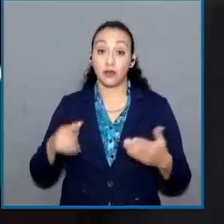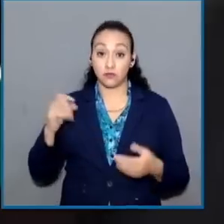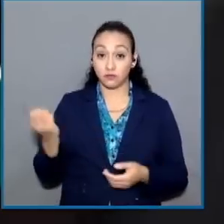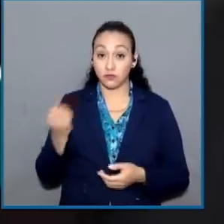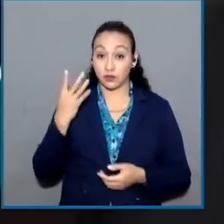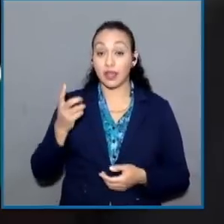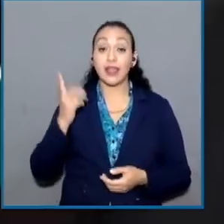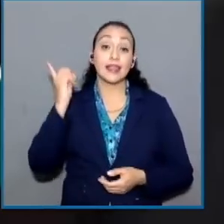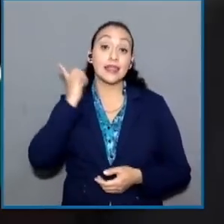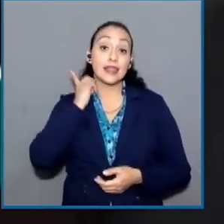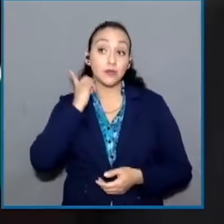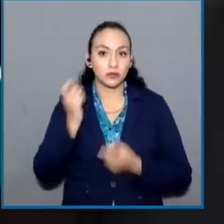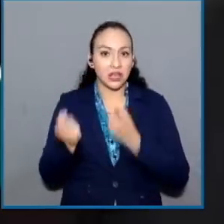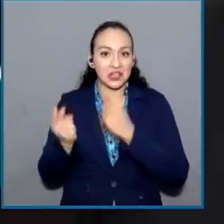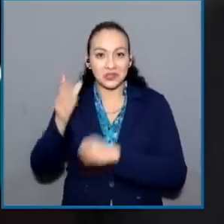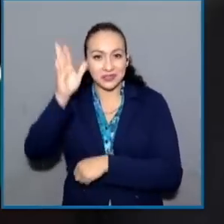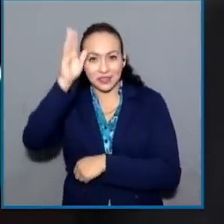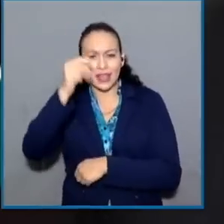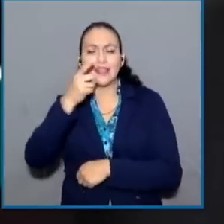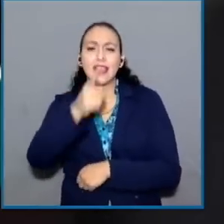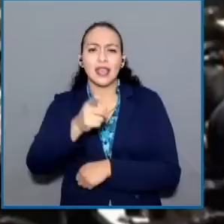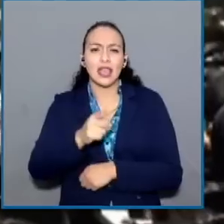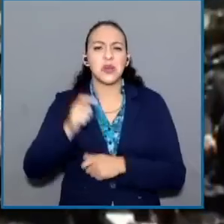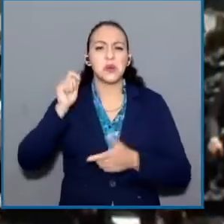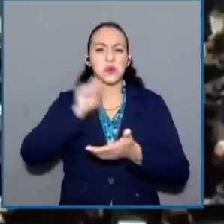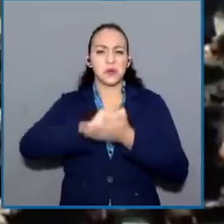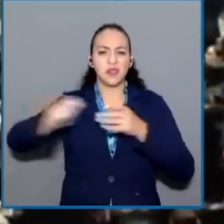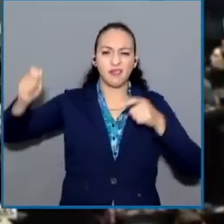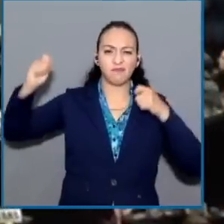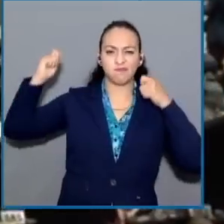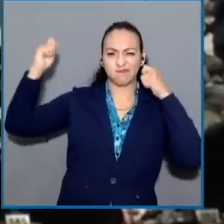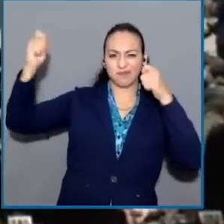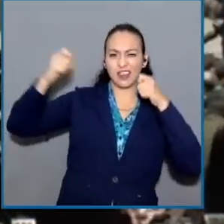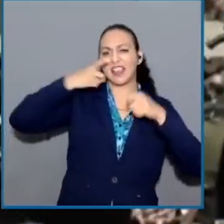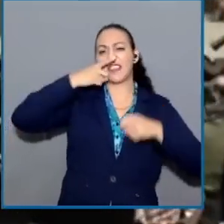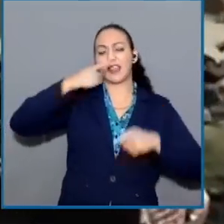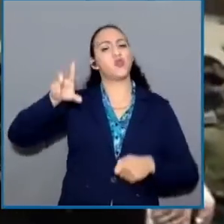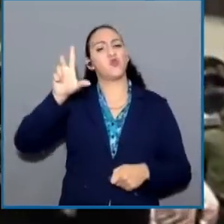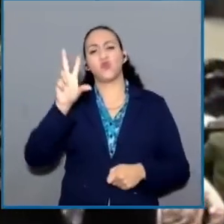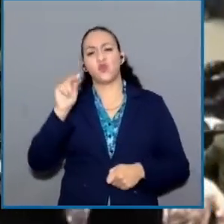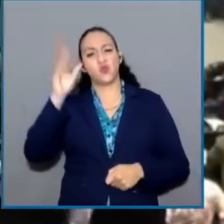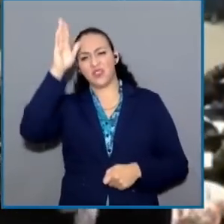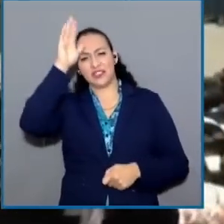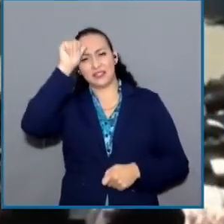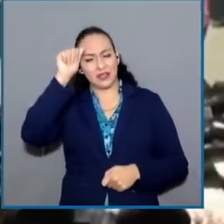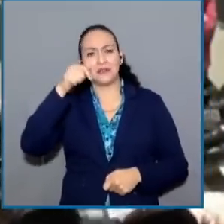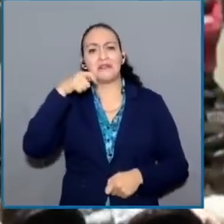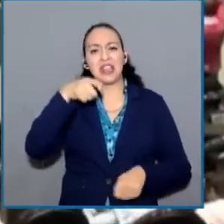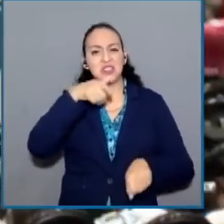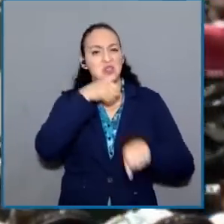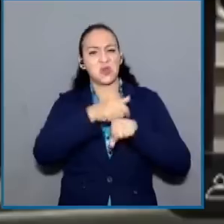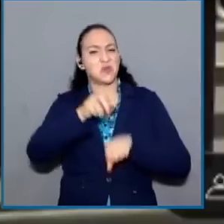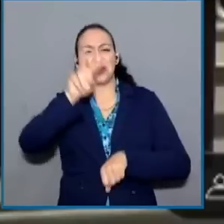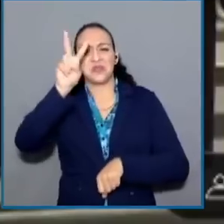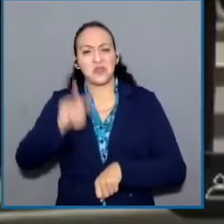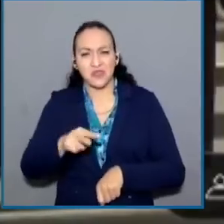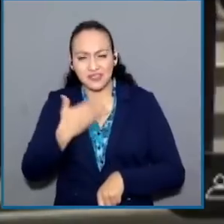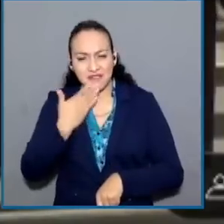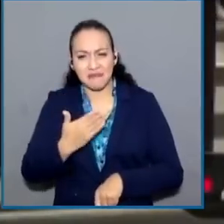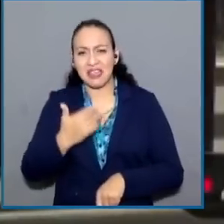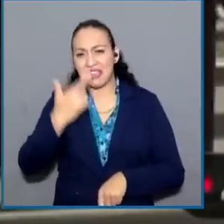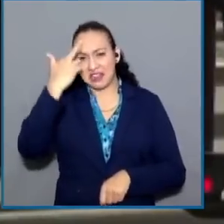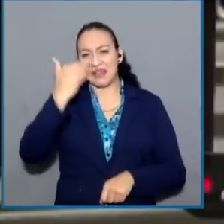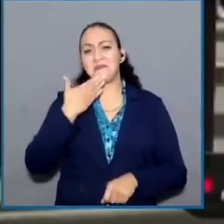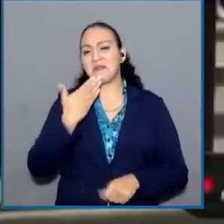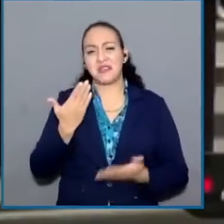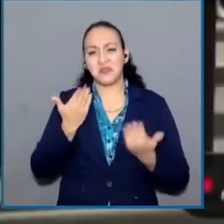se manifestaron con pancartas ante lo que calificaron como números irreales y sin fundamento. Ernesto,